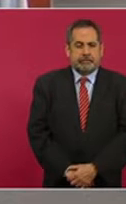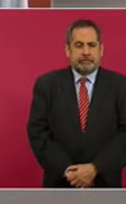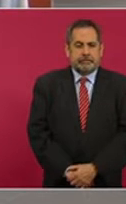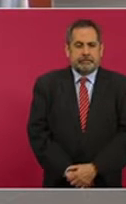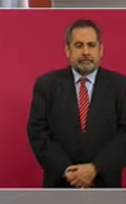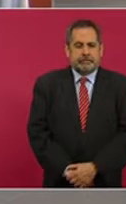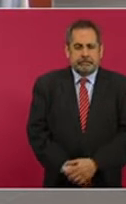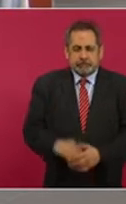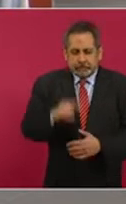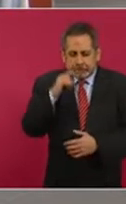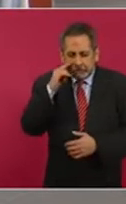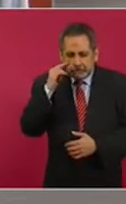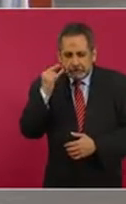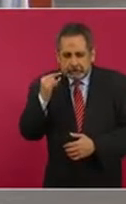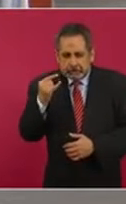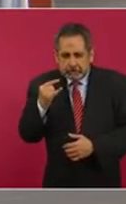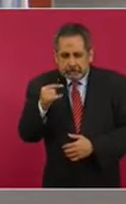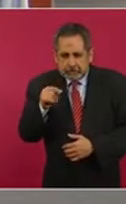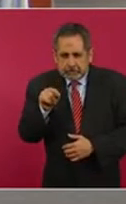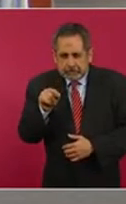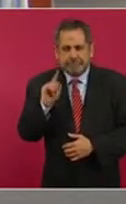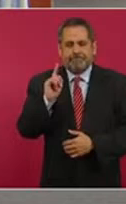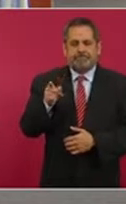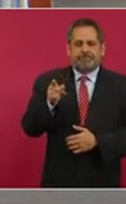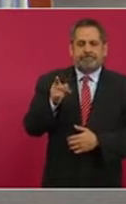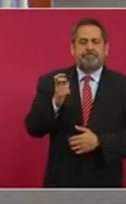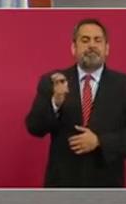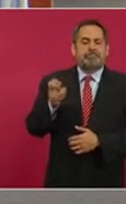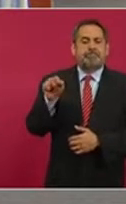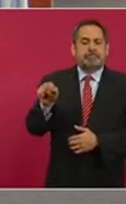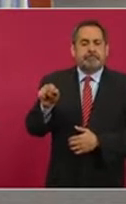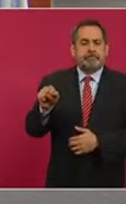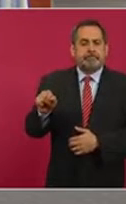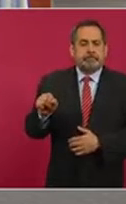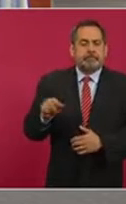No, no la veo por aquí. Aquí.